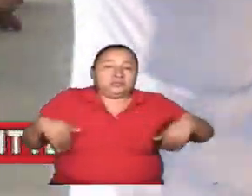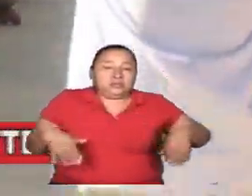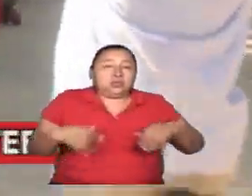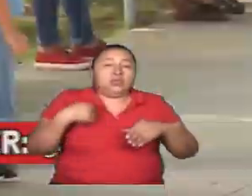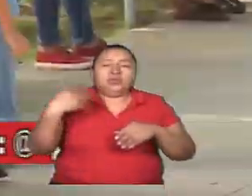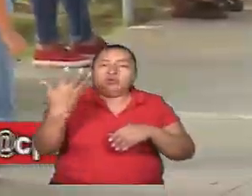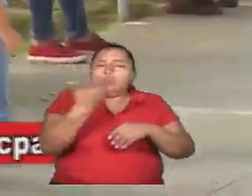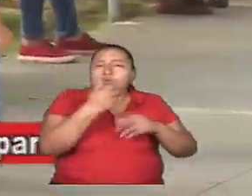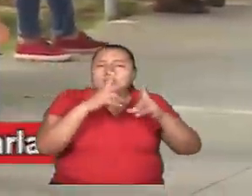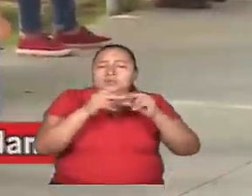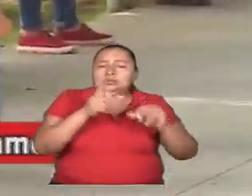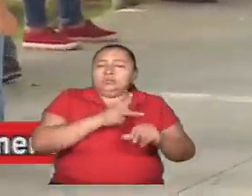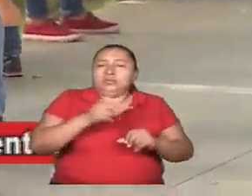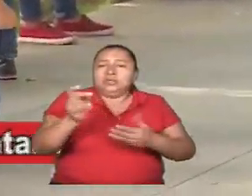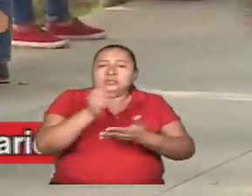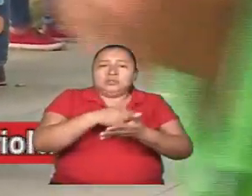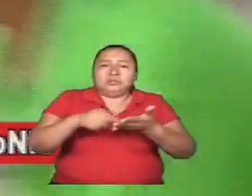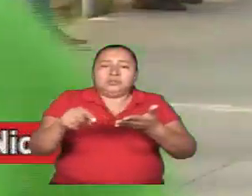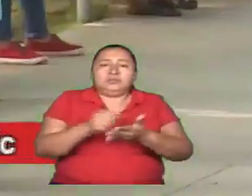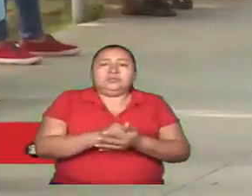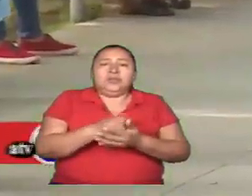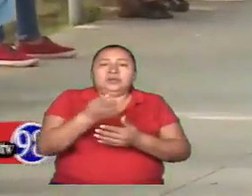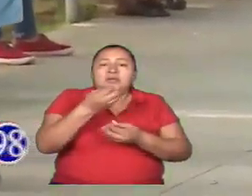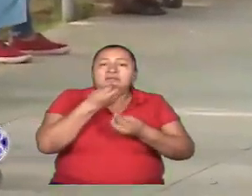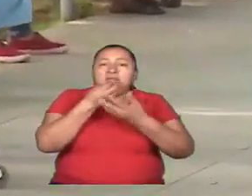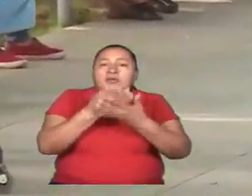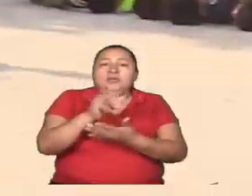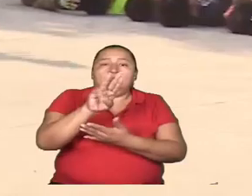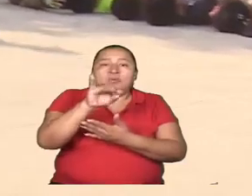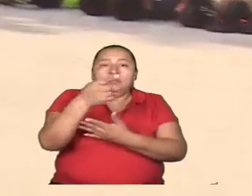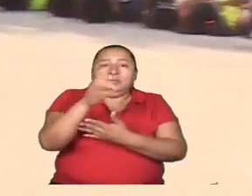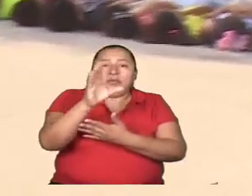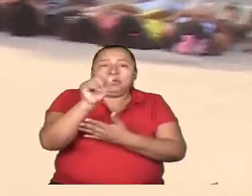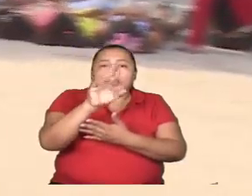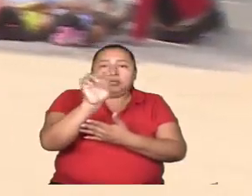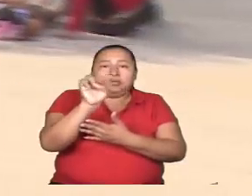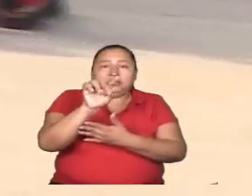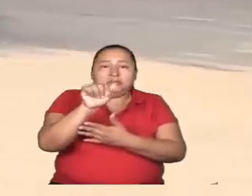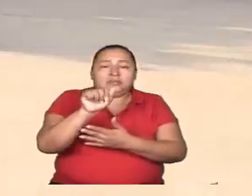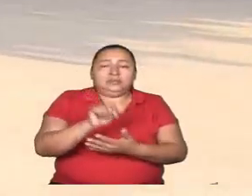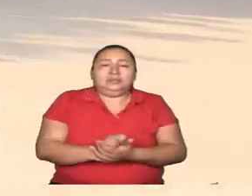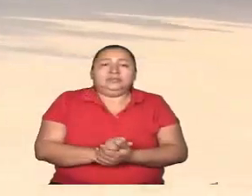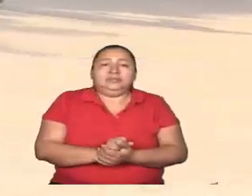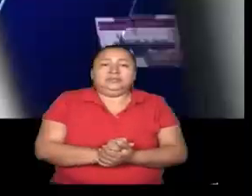país en las próximas semanas. Para el canal parlamentario les informó Miguel Carranza Mena.